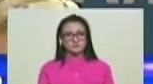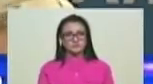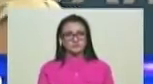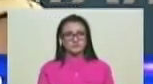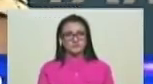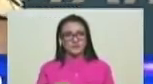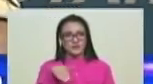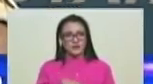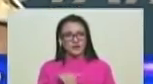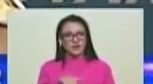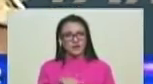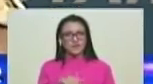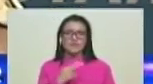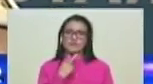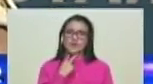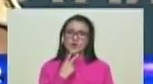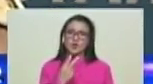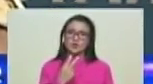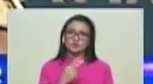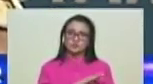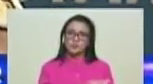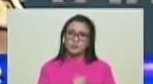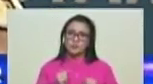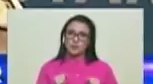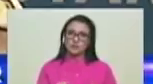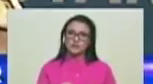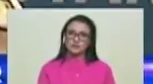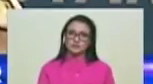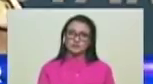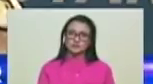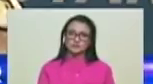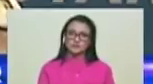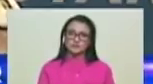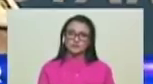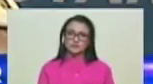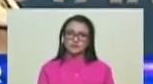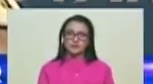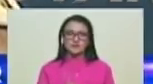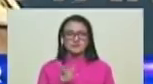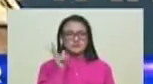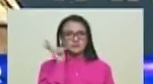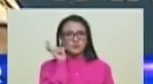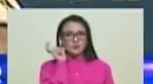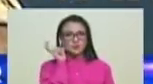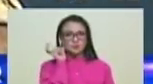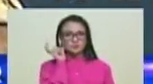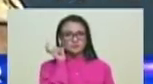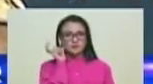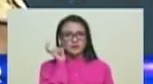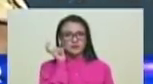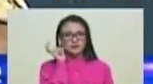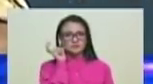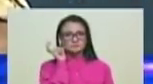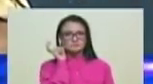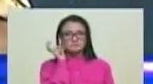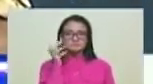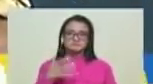voz, un mensaje poderoso que debe ser escuchado con